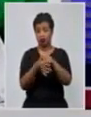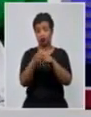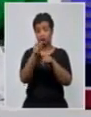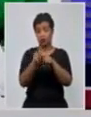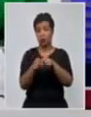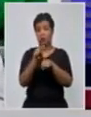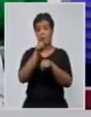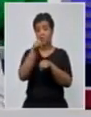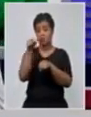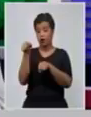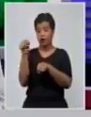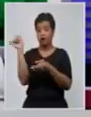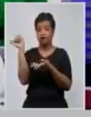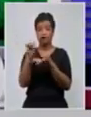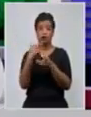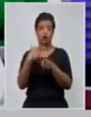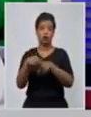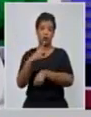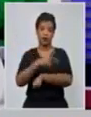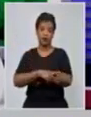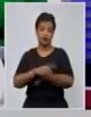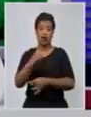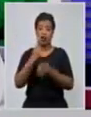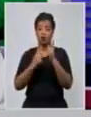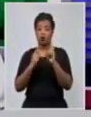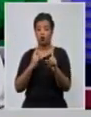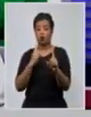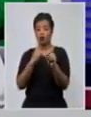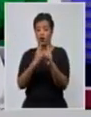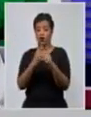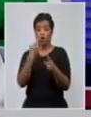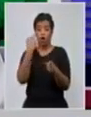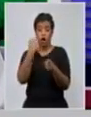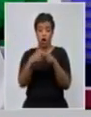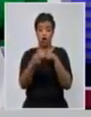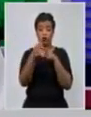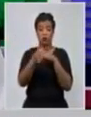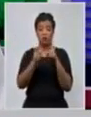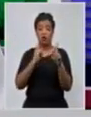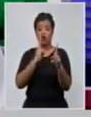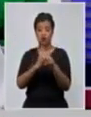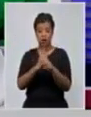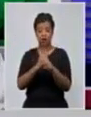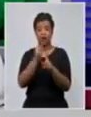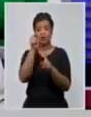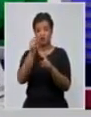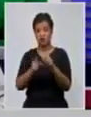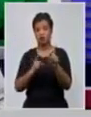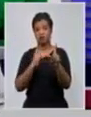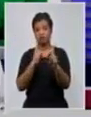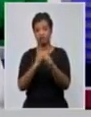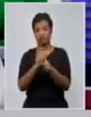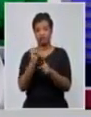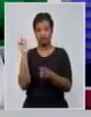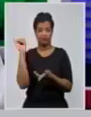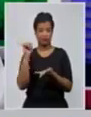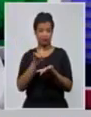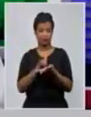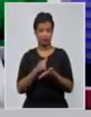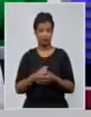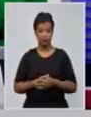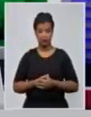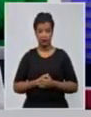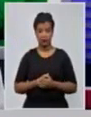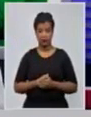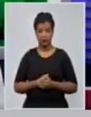casos importados. Unos directamente y otros por casos que se han infectado como